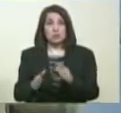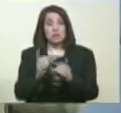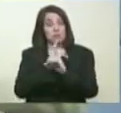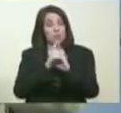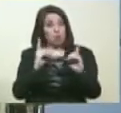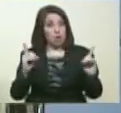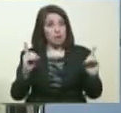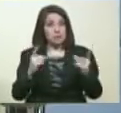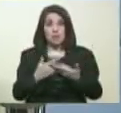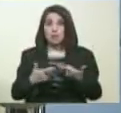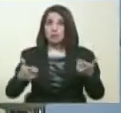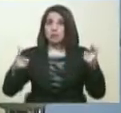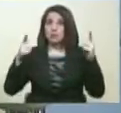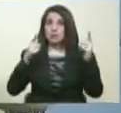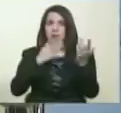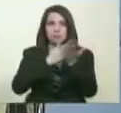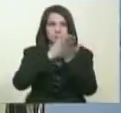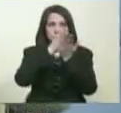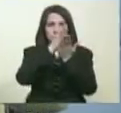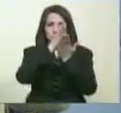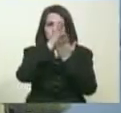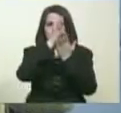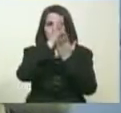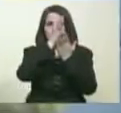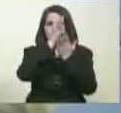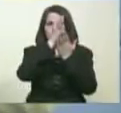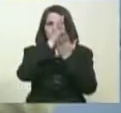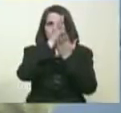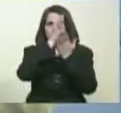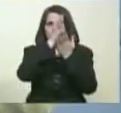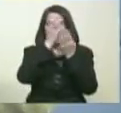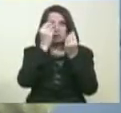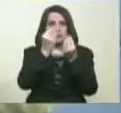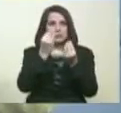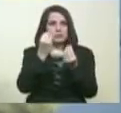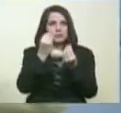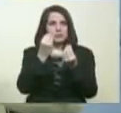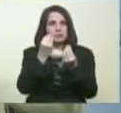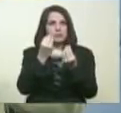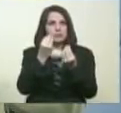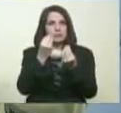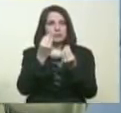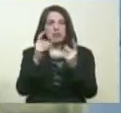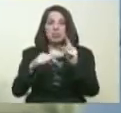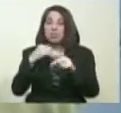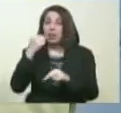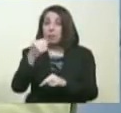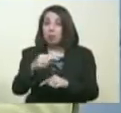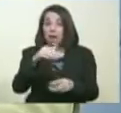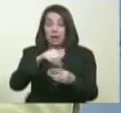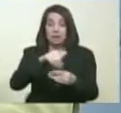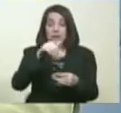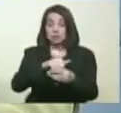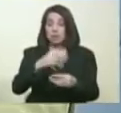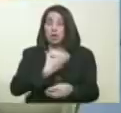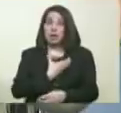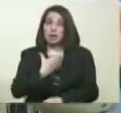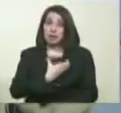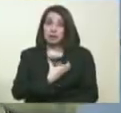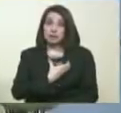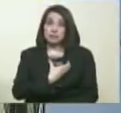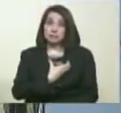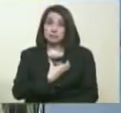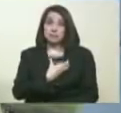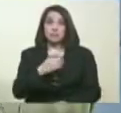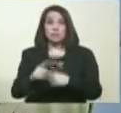Democracia, libertad, por la vía democrática. La única vía, compañero. Luego elecciones de alcalde. Y